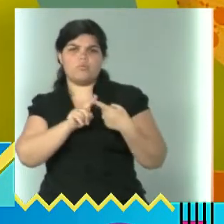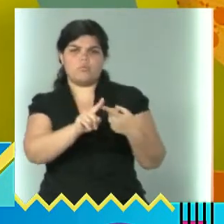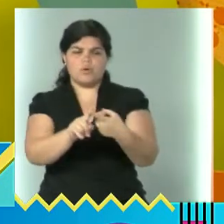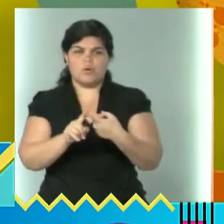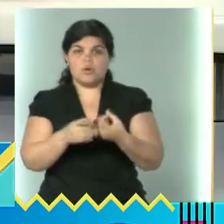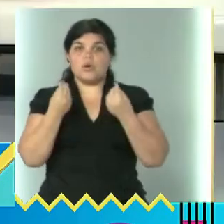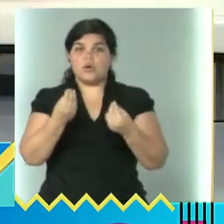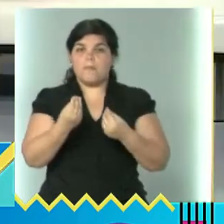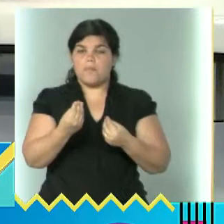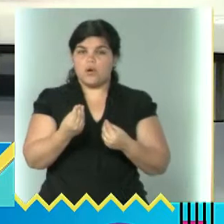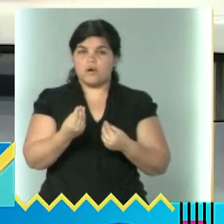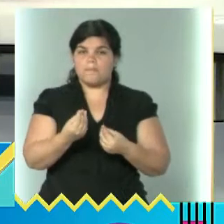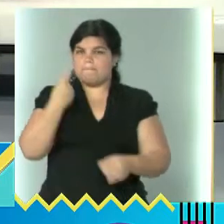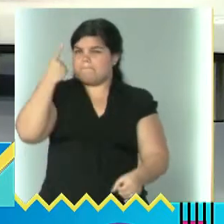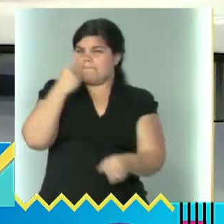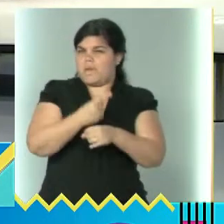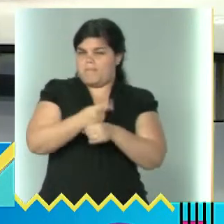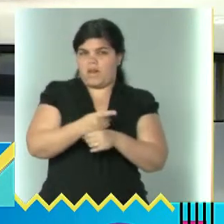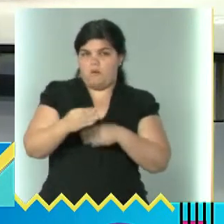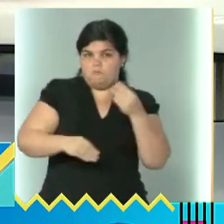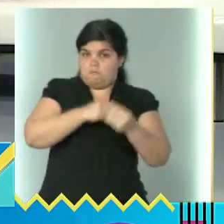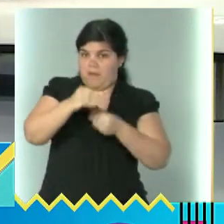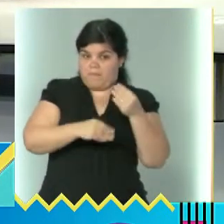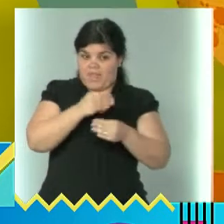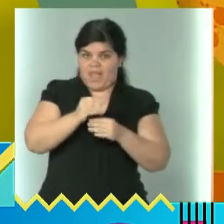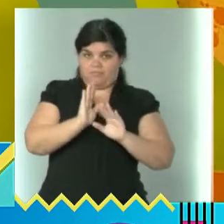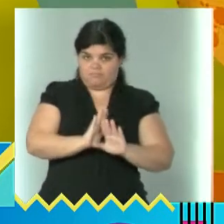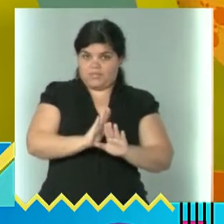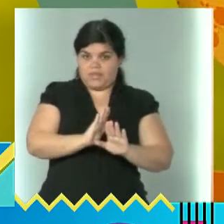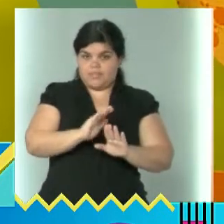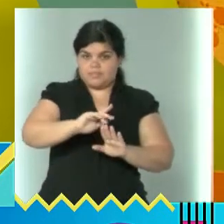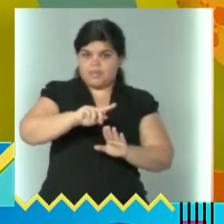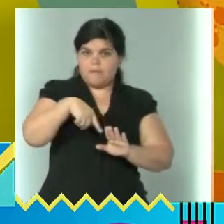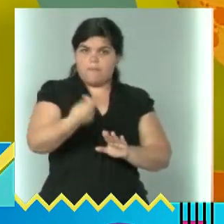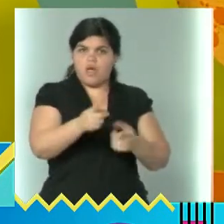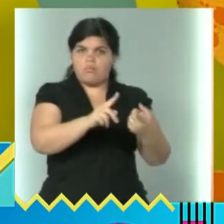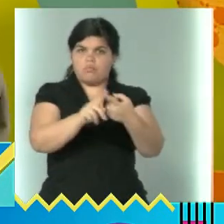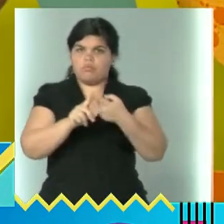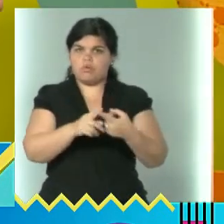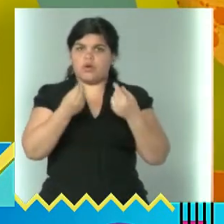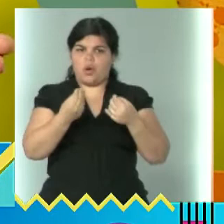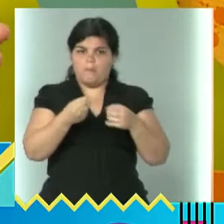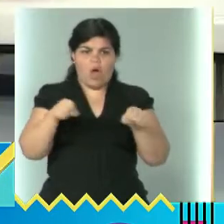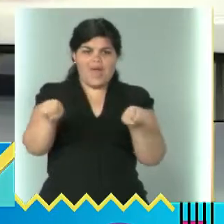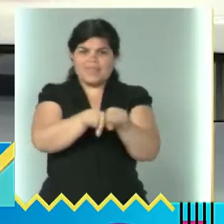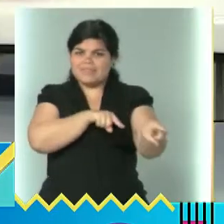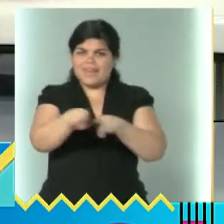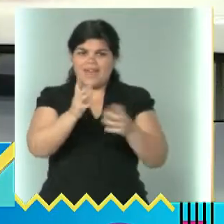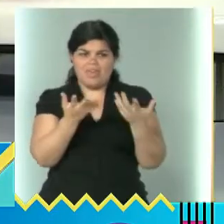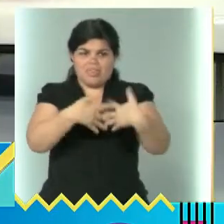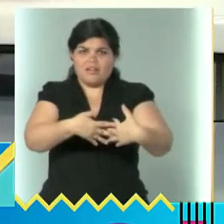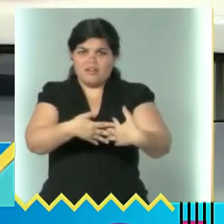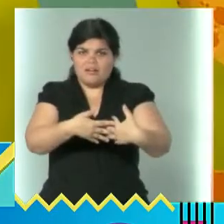casi primaria, un poco después de salir de la familia, en términos de online, efectivamente, ya no se puede